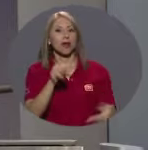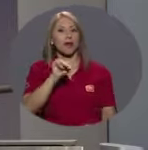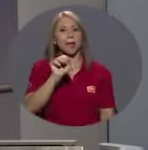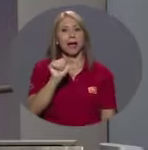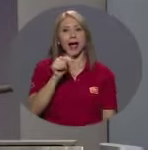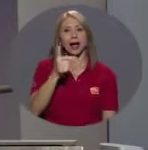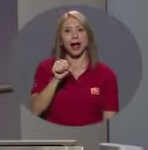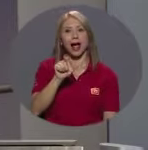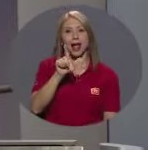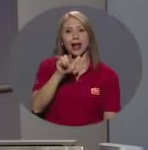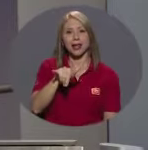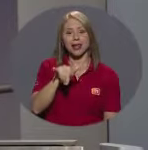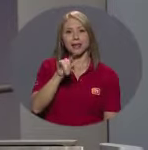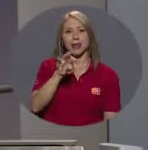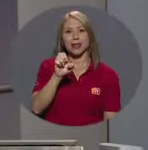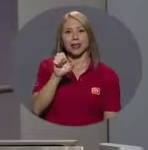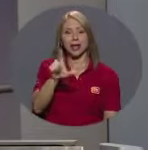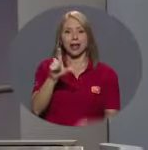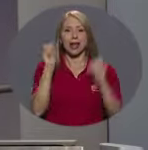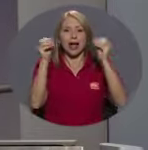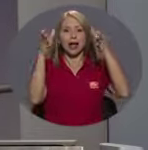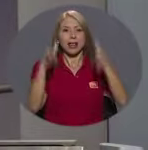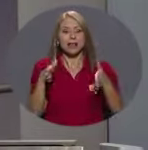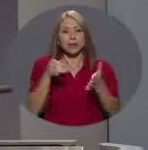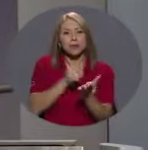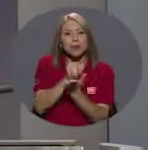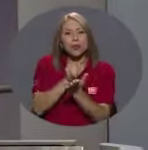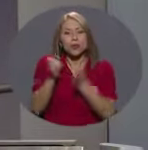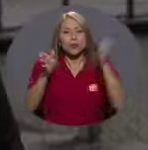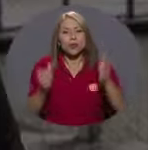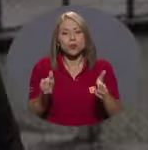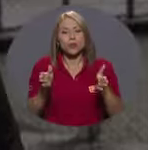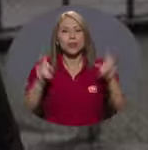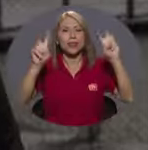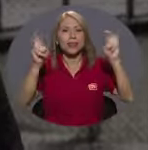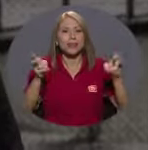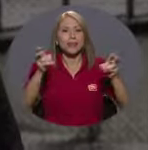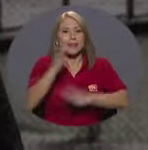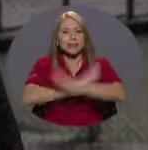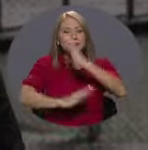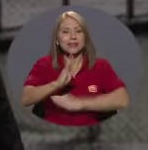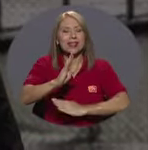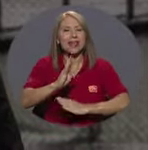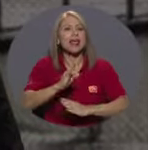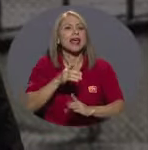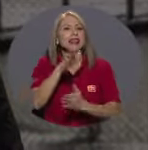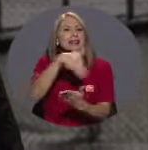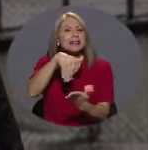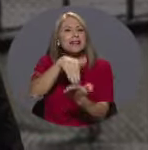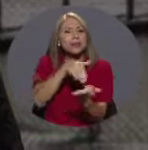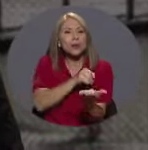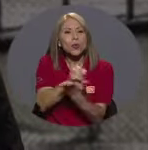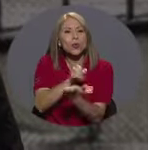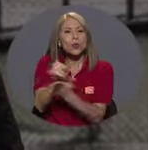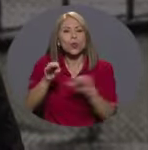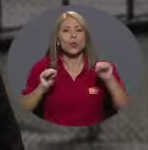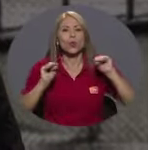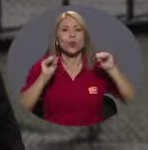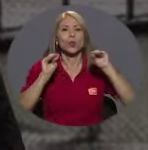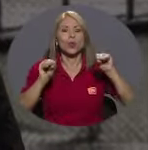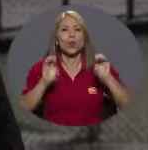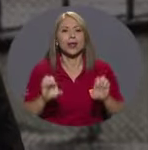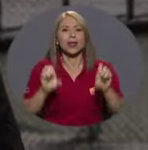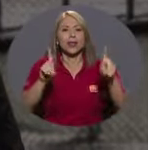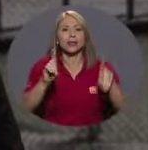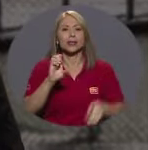acompaña Magali Madrigal Lizano, quien es académica e investigadora en discapacidad del Centro de Investigación y Docencia en Educación